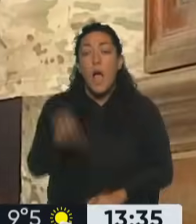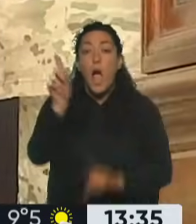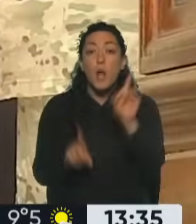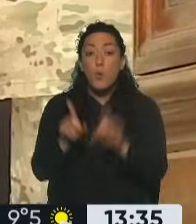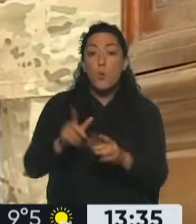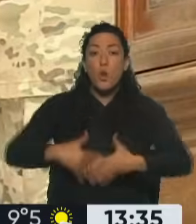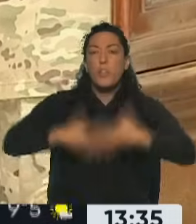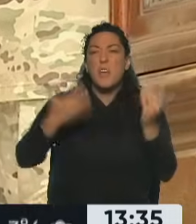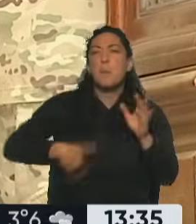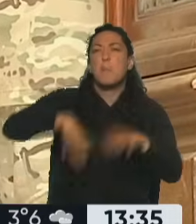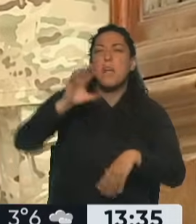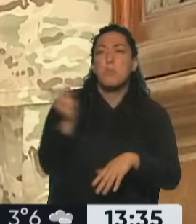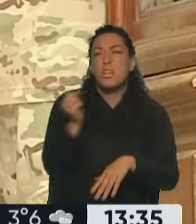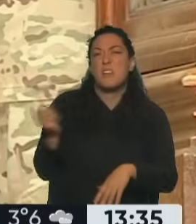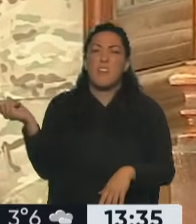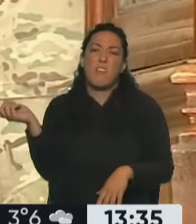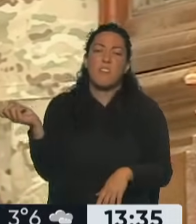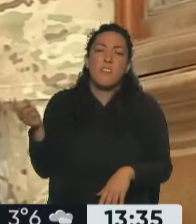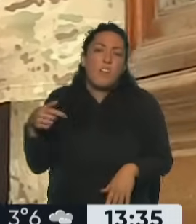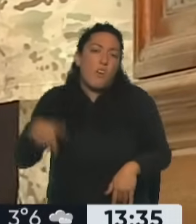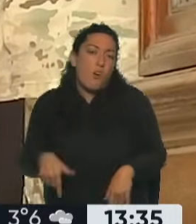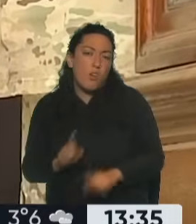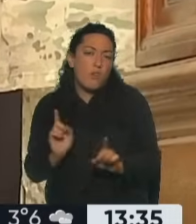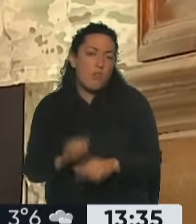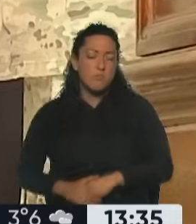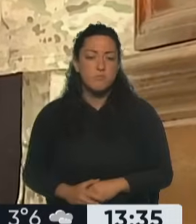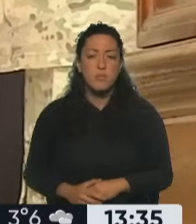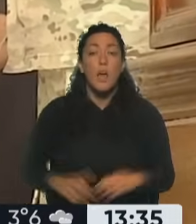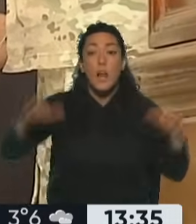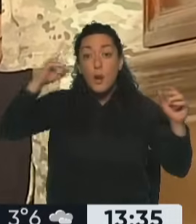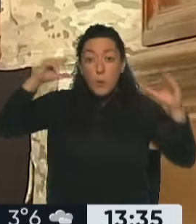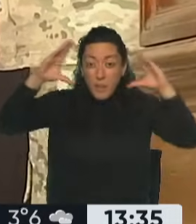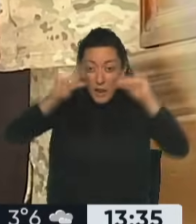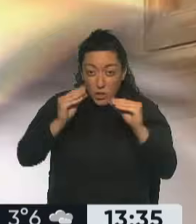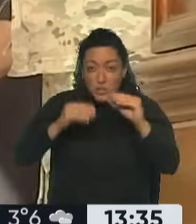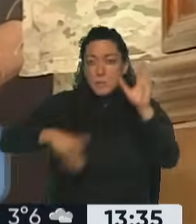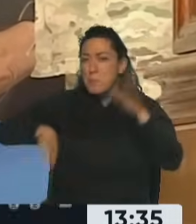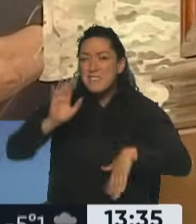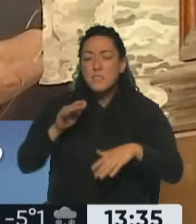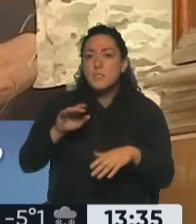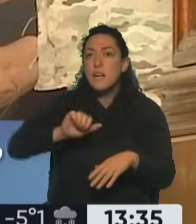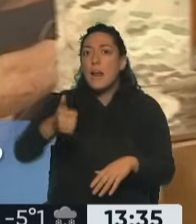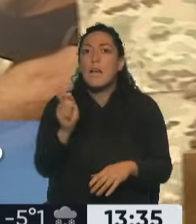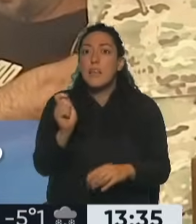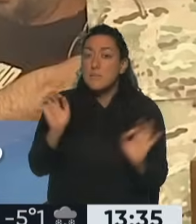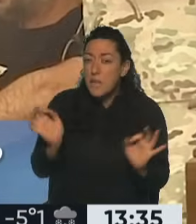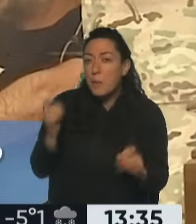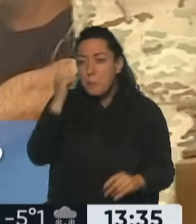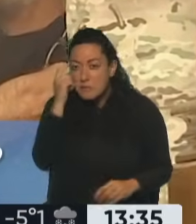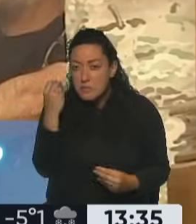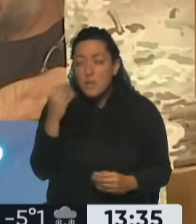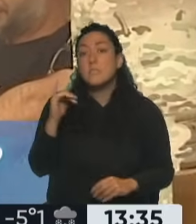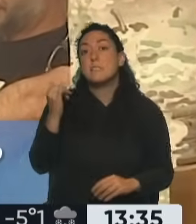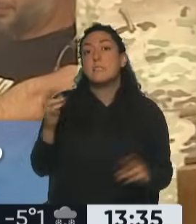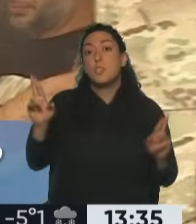Hay días más importantes todavía que esto. ¿Cree que hoy para las 9 de la noche ya va a haber una tendencia clara? Sí, espero